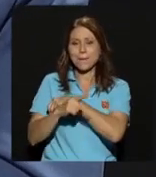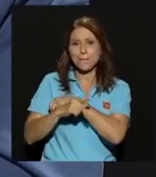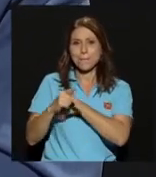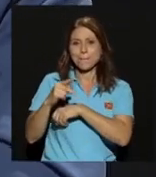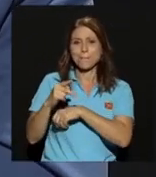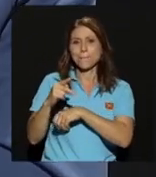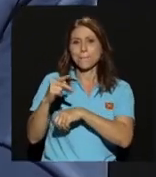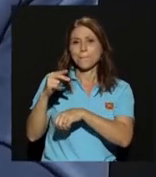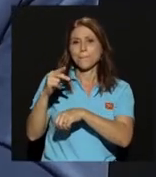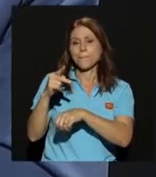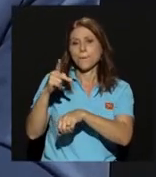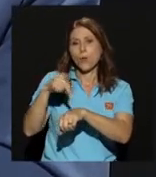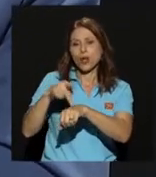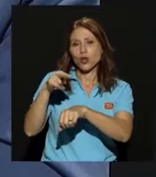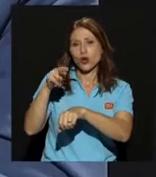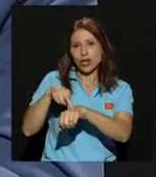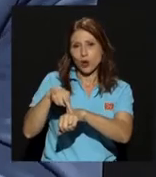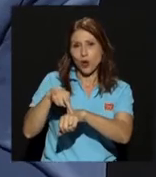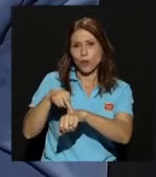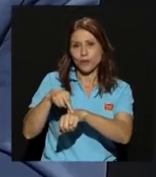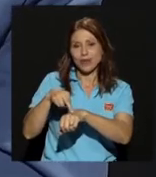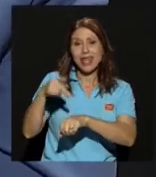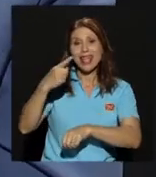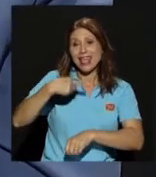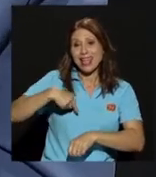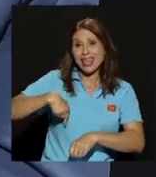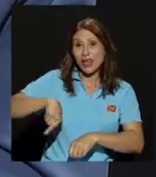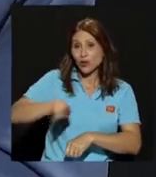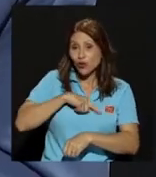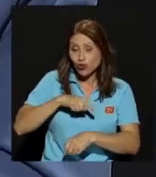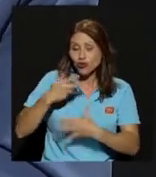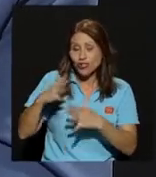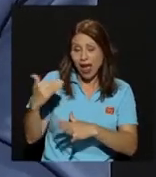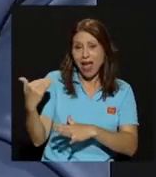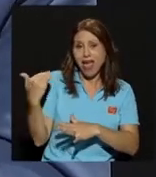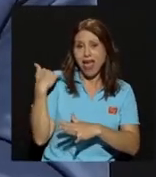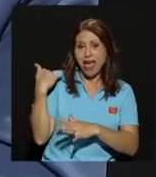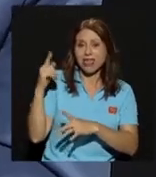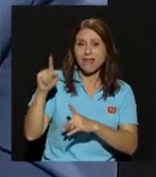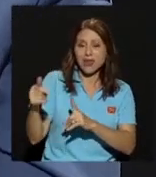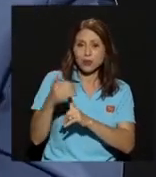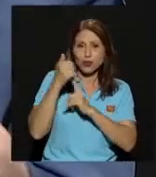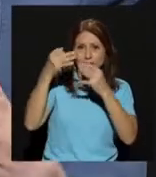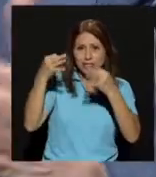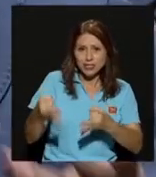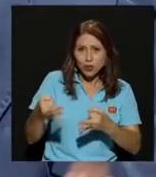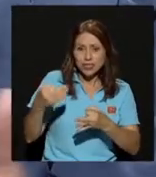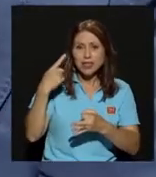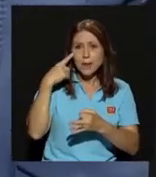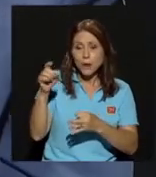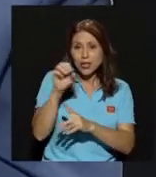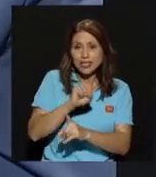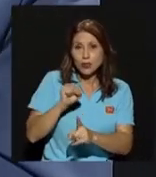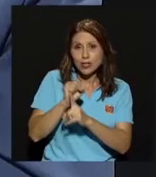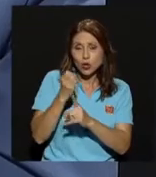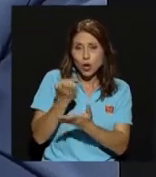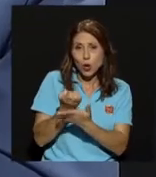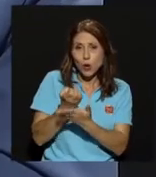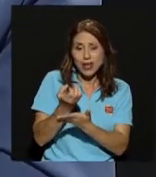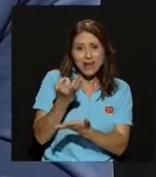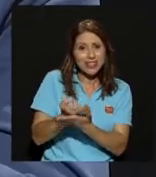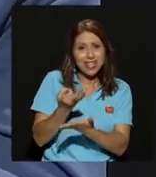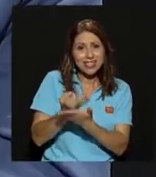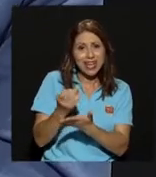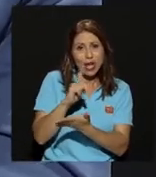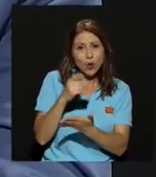teníamos el aviso de que teníamos que tomar decisiones porque la situación económica financiera no era